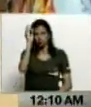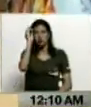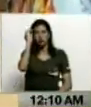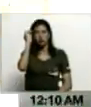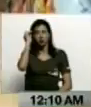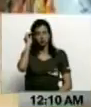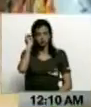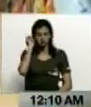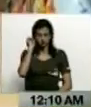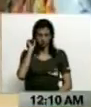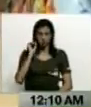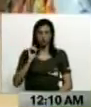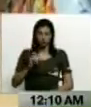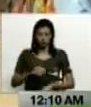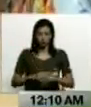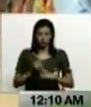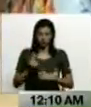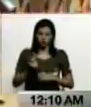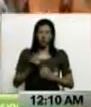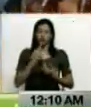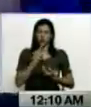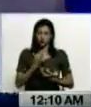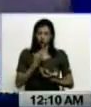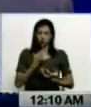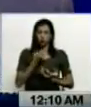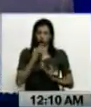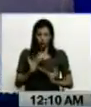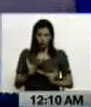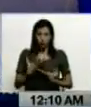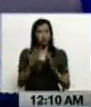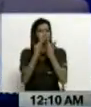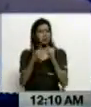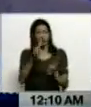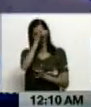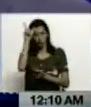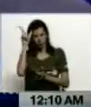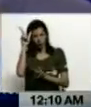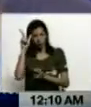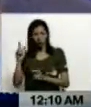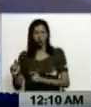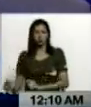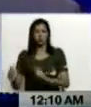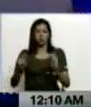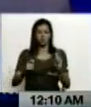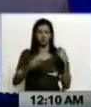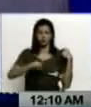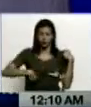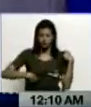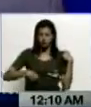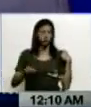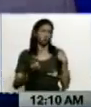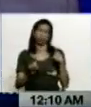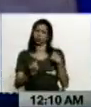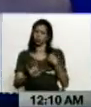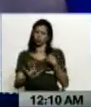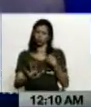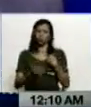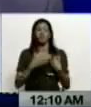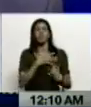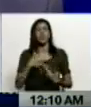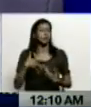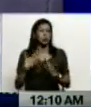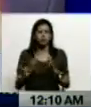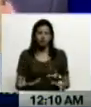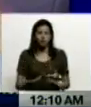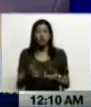ni alergia ni pudor es salir de maduro para gobernar estamos diciendo bueno libérame Elo y ponle la banda presidencial saca este no